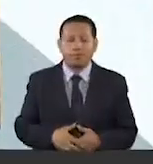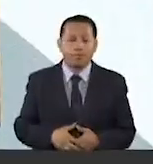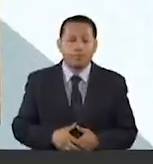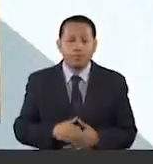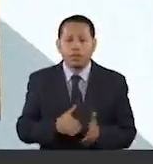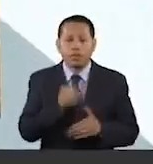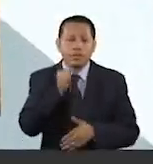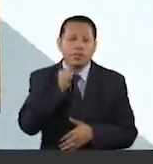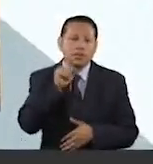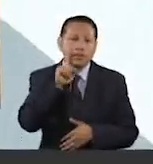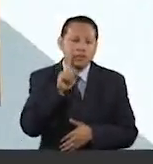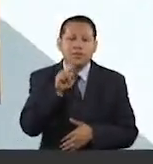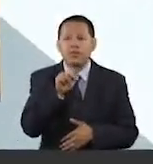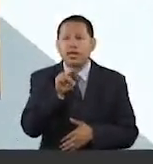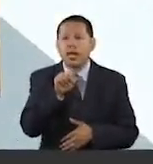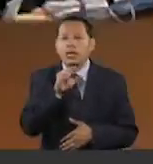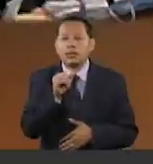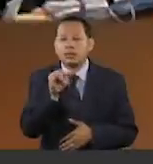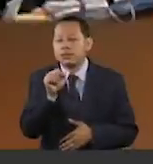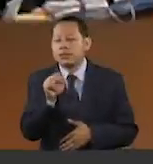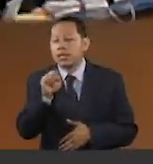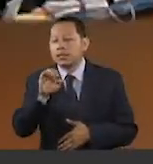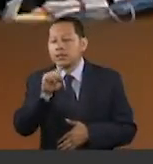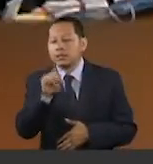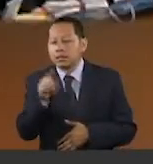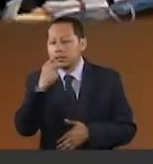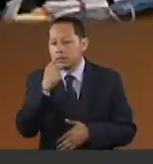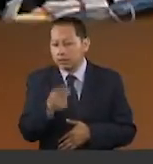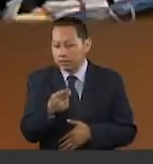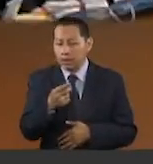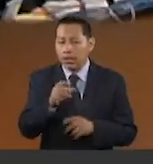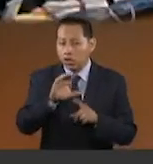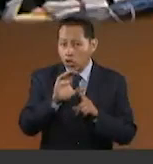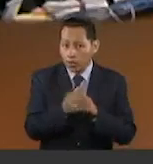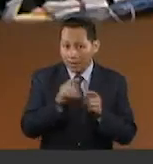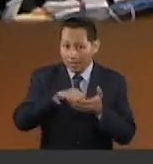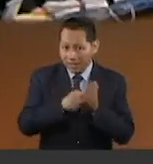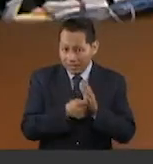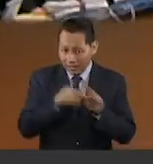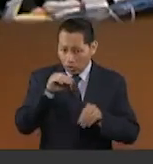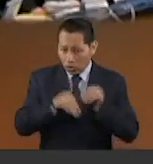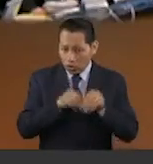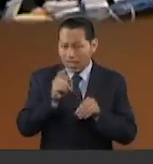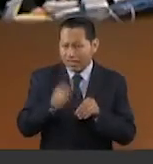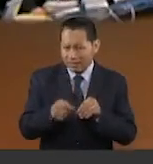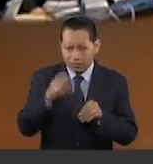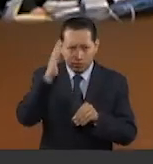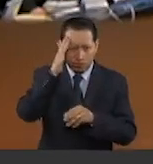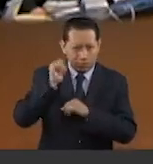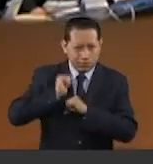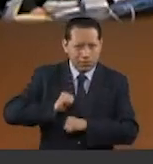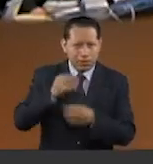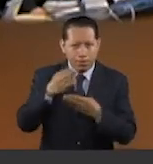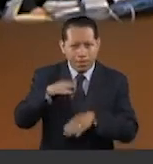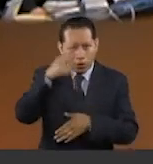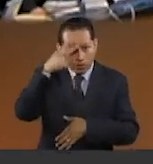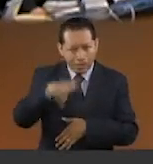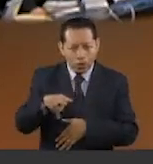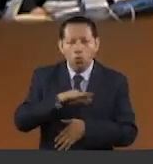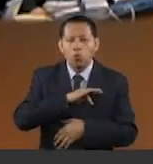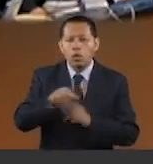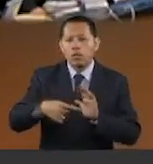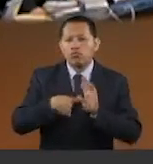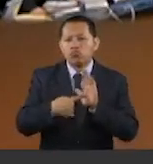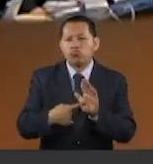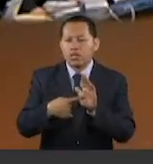La senadora Nancy Sánchez Arredondo informó que esta reforma crea un comité técnico encabezado por el Banco de México, que permitirá transparentar el uso